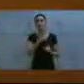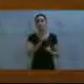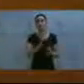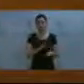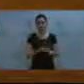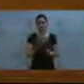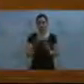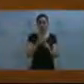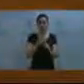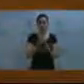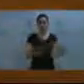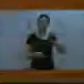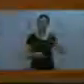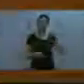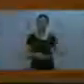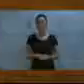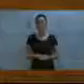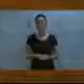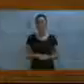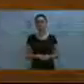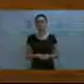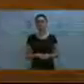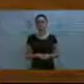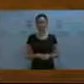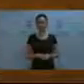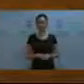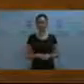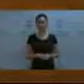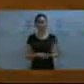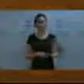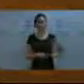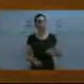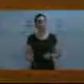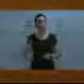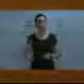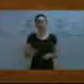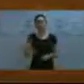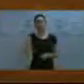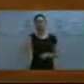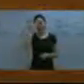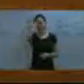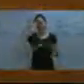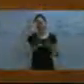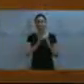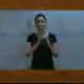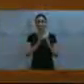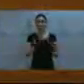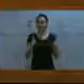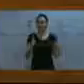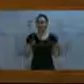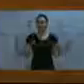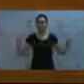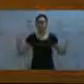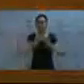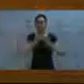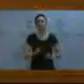señor Bartolomé, entre otros, pero dos fundamentales, la desestacionalización y la internacionalización. Y esto